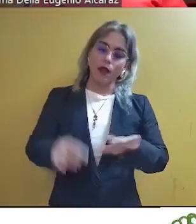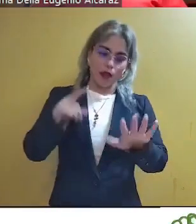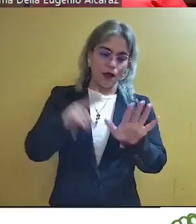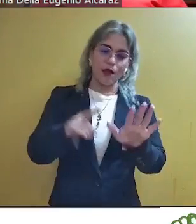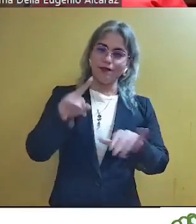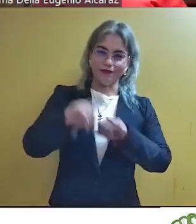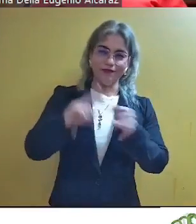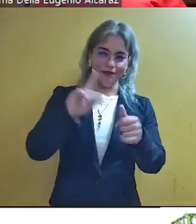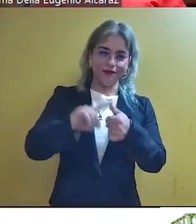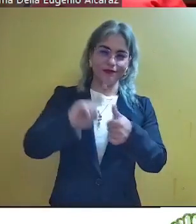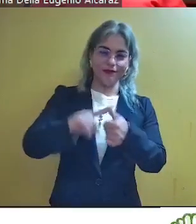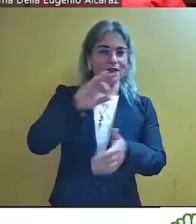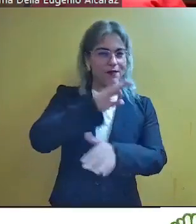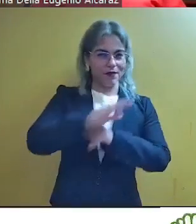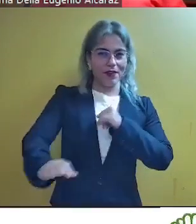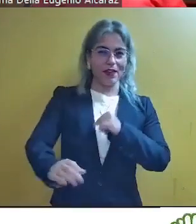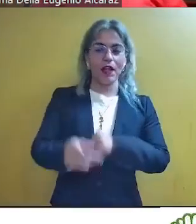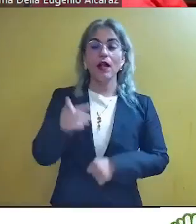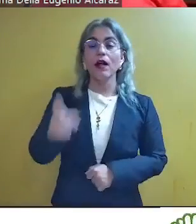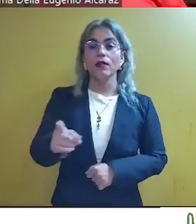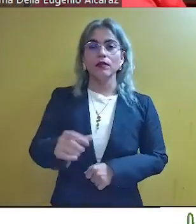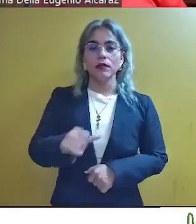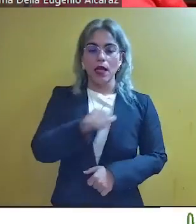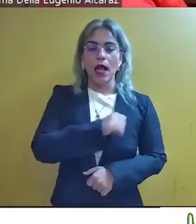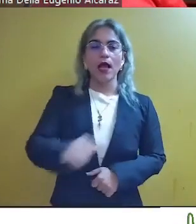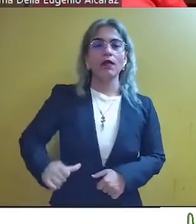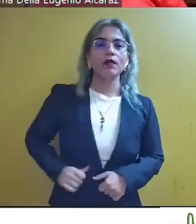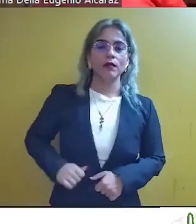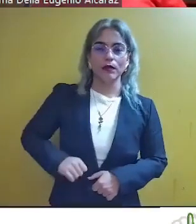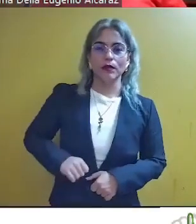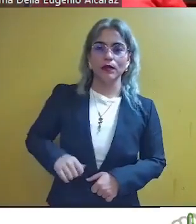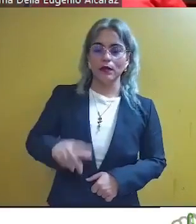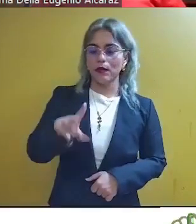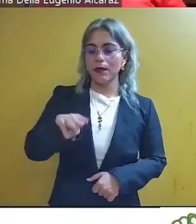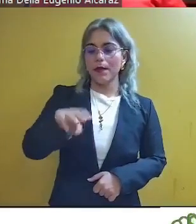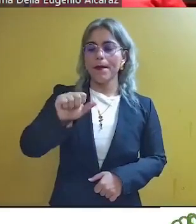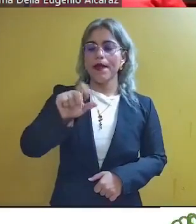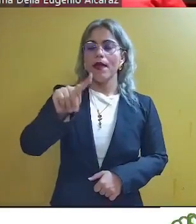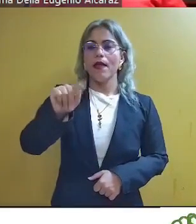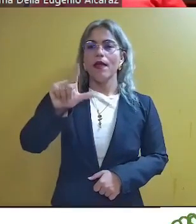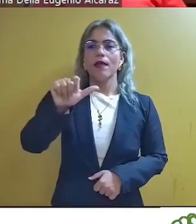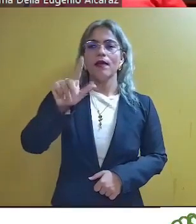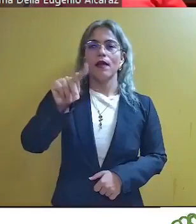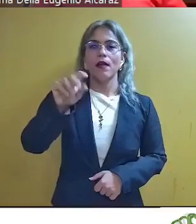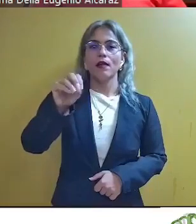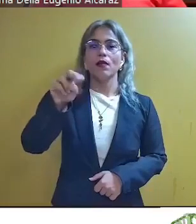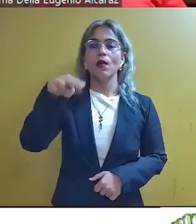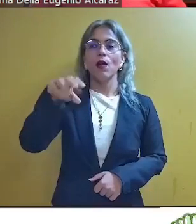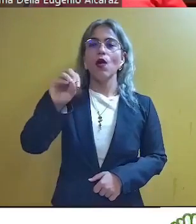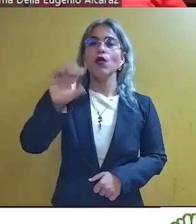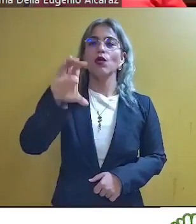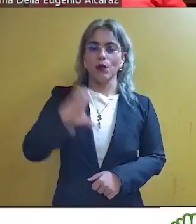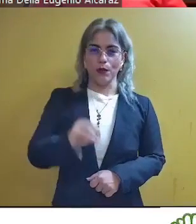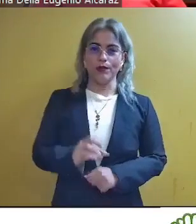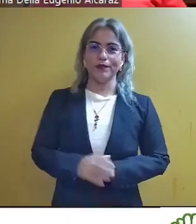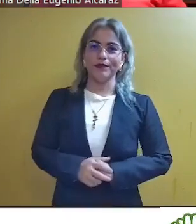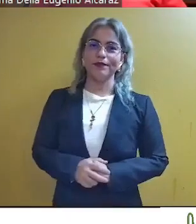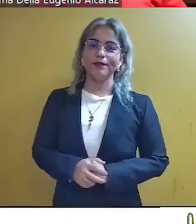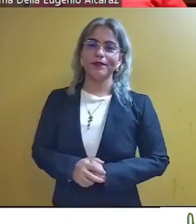autoridad responsable, el Ayuntamiento Municipal de Metlatono Guerrero. Son los asuntos a tratar, magistradas, magistrado.